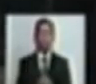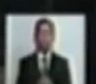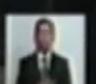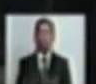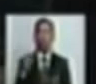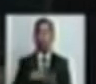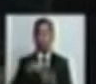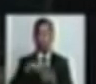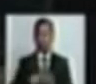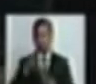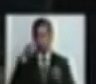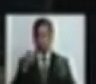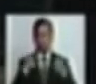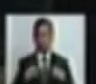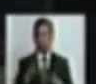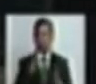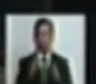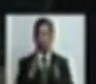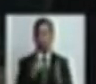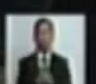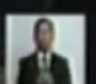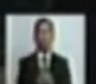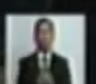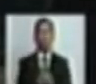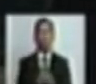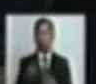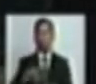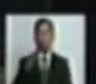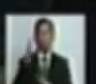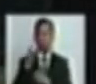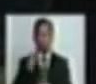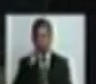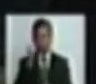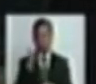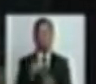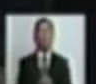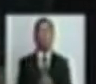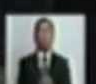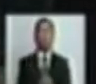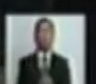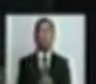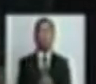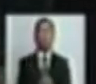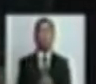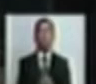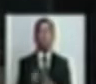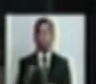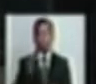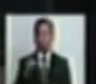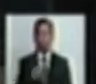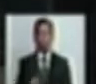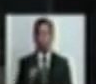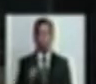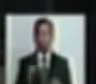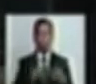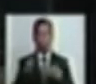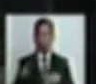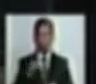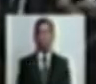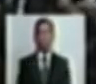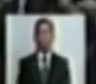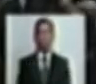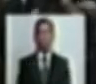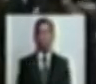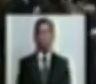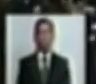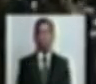nada pendiente en temas limítrofes con Bolivia. Y después vemos a un presidente, Evo Morales, boliviano, que